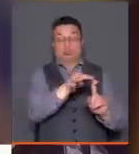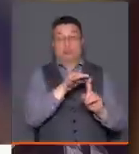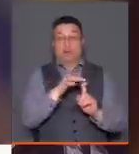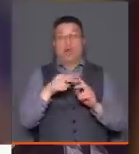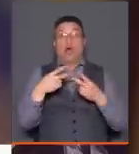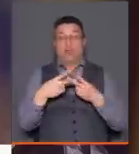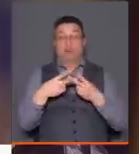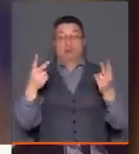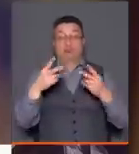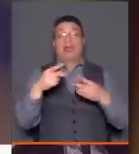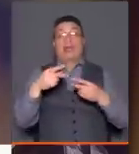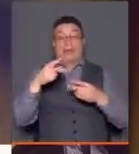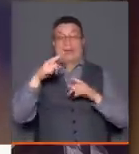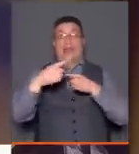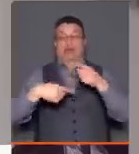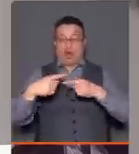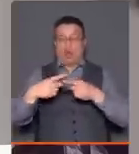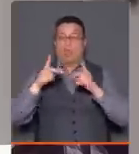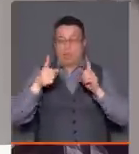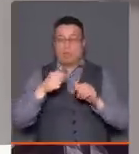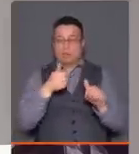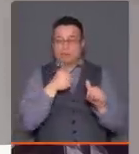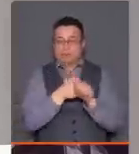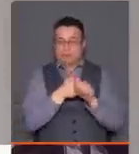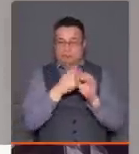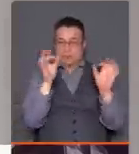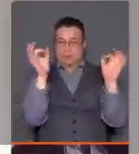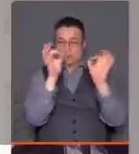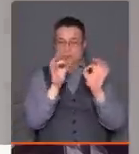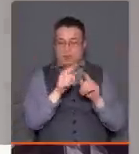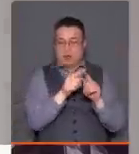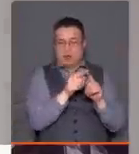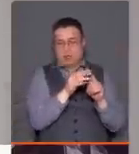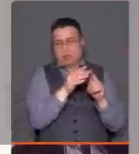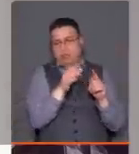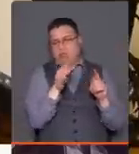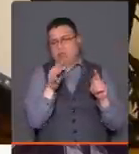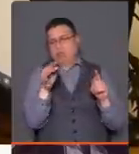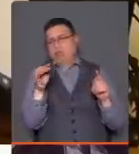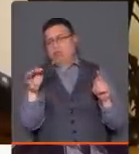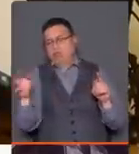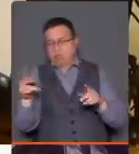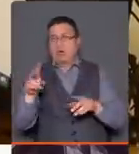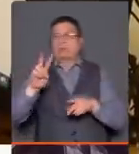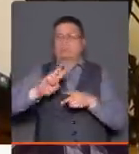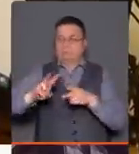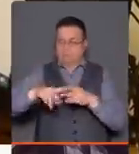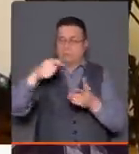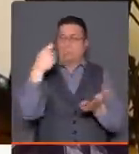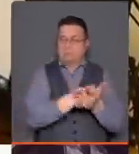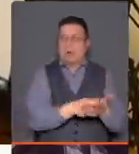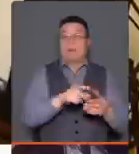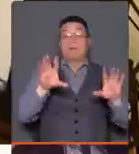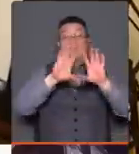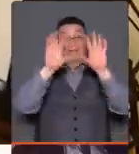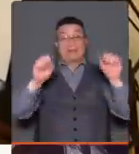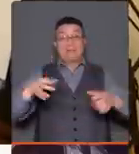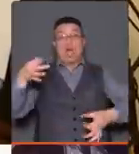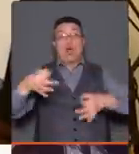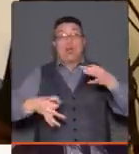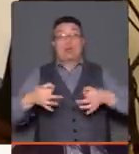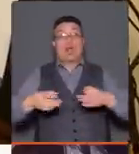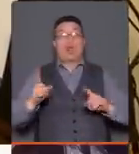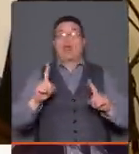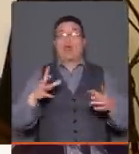sus historias sino que asesorarlos para comenzar el largo camino de reparación el sistema judicial no se hace cargo de